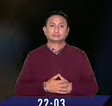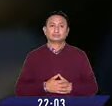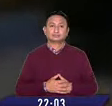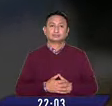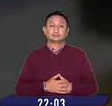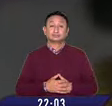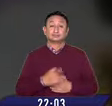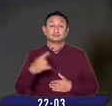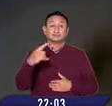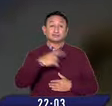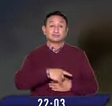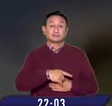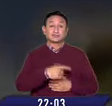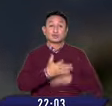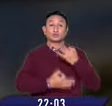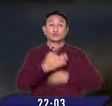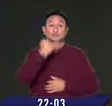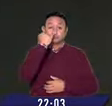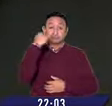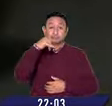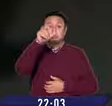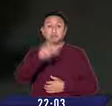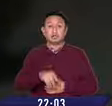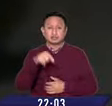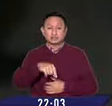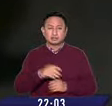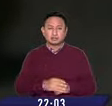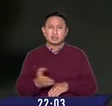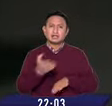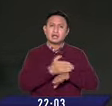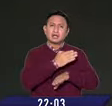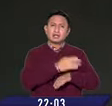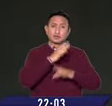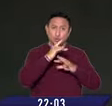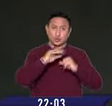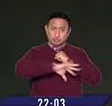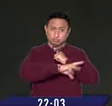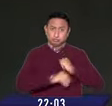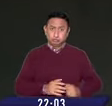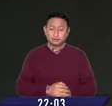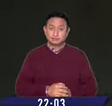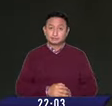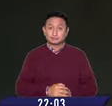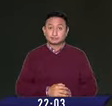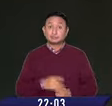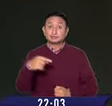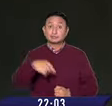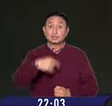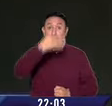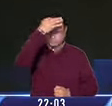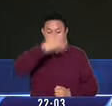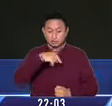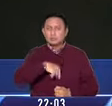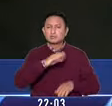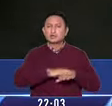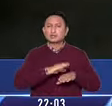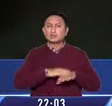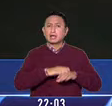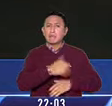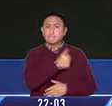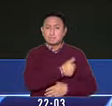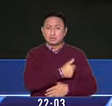Así es como se le aplicó justicia indígena a un sujeto que estaba delinquiendo en Guaranda. Esta medida fue tomada luego de que